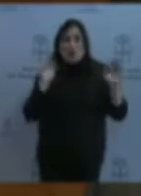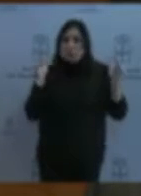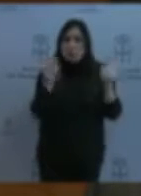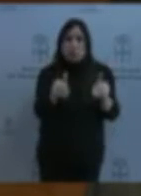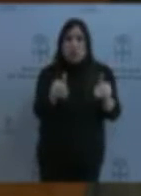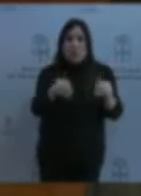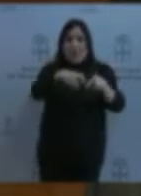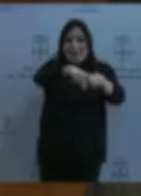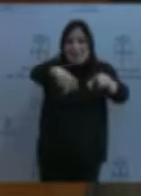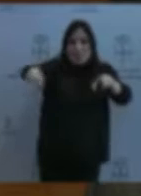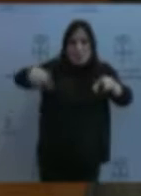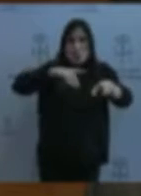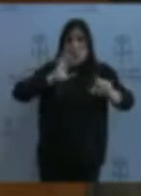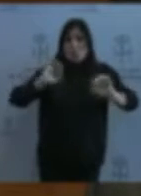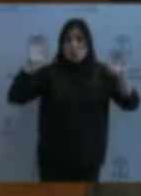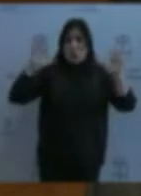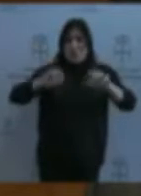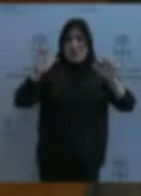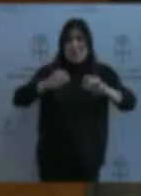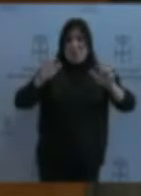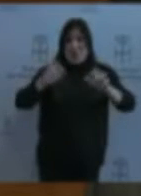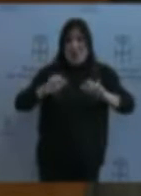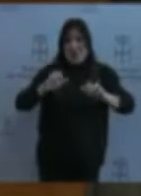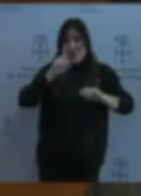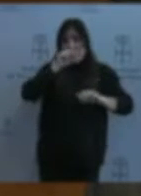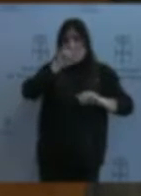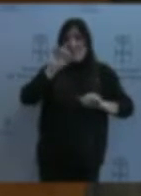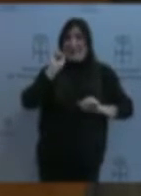14. Hemos tenido